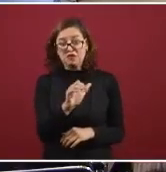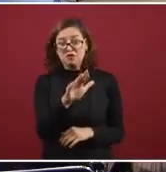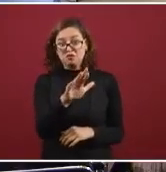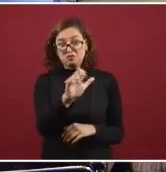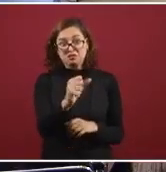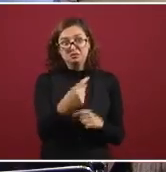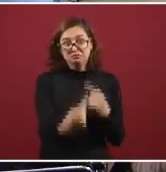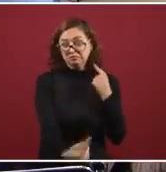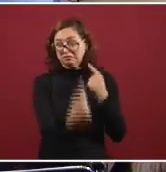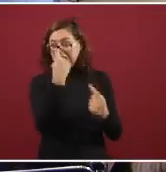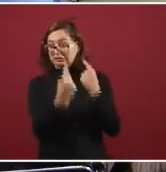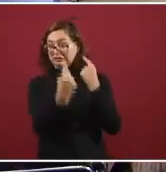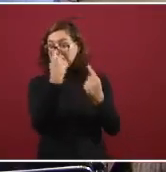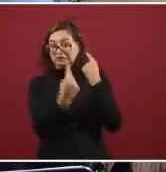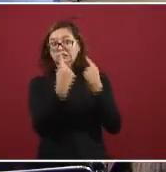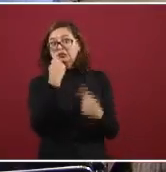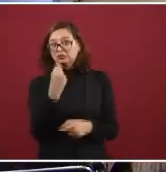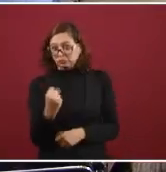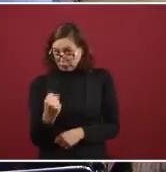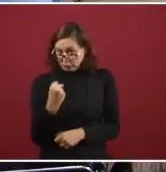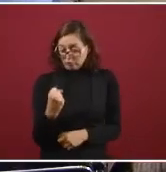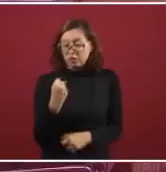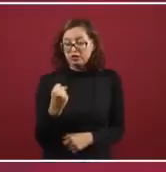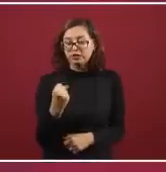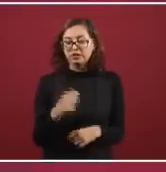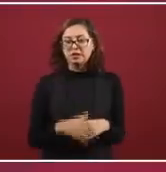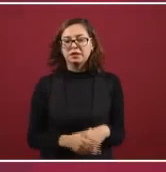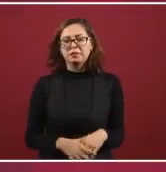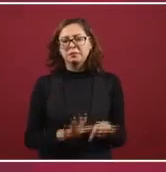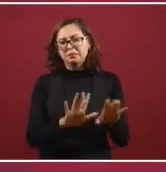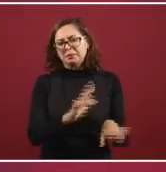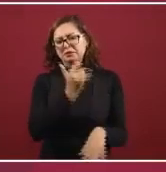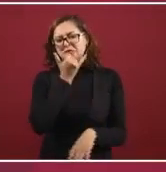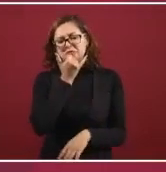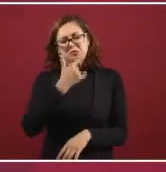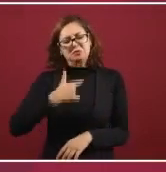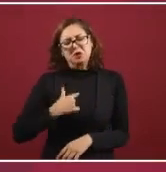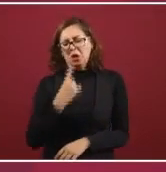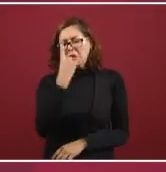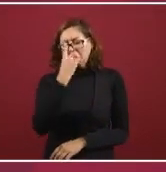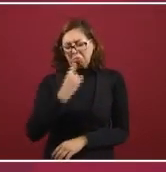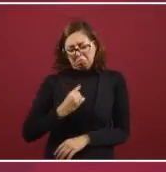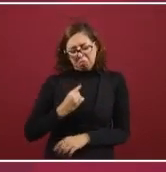diría que no estoy acomplejado.